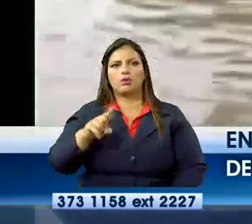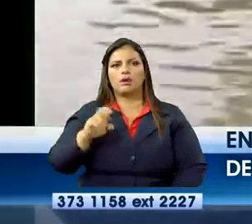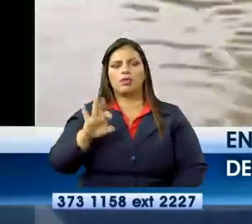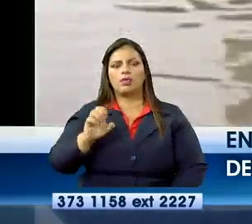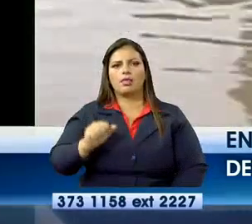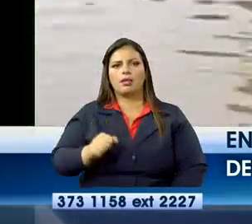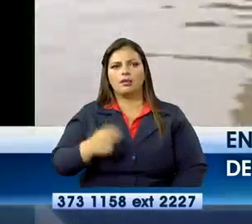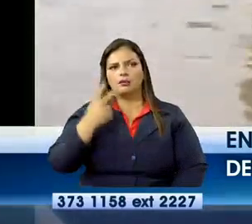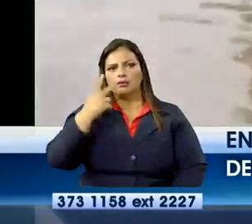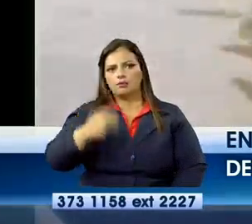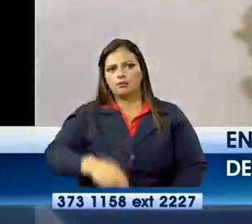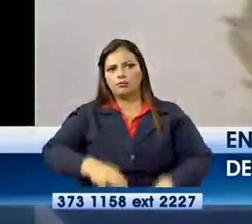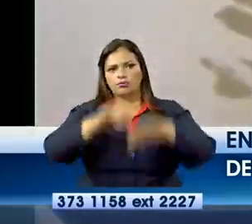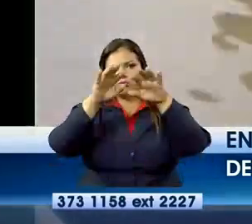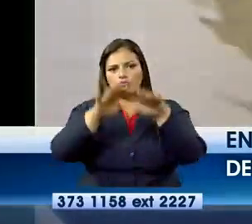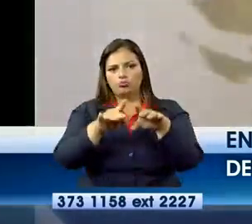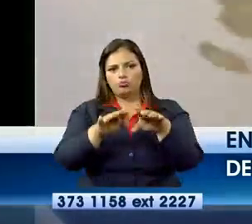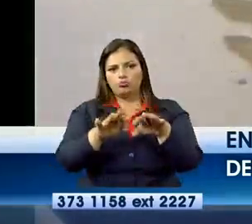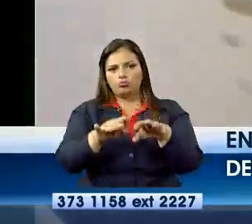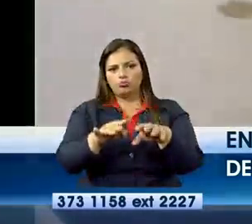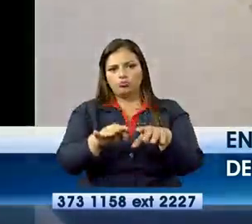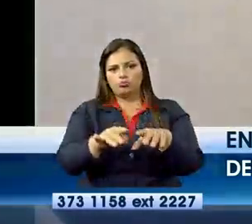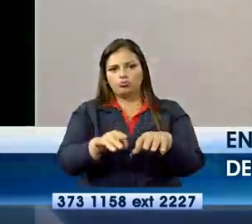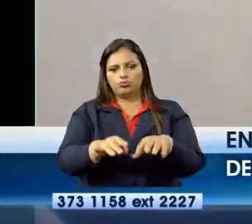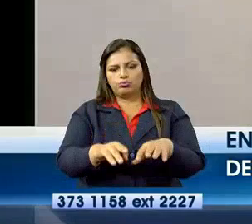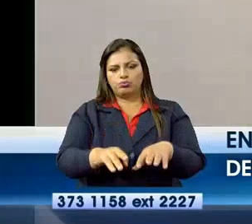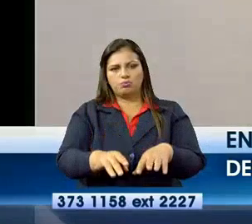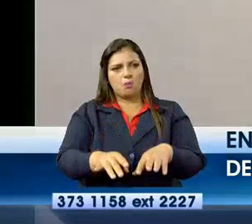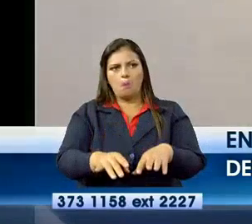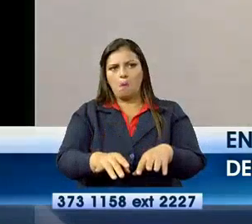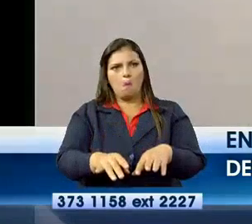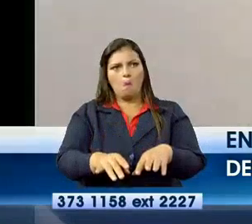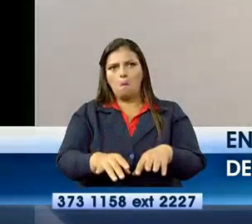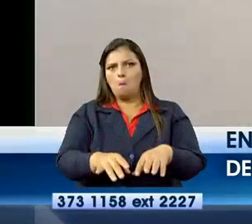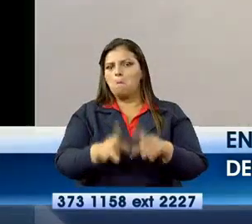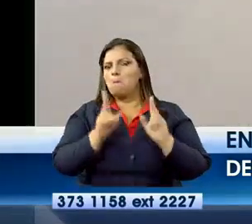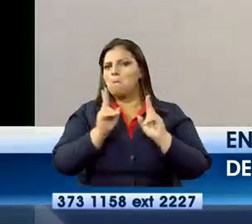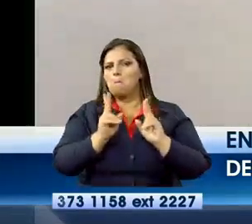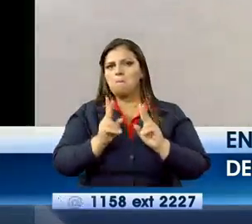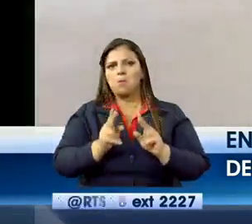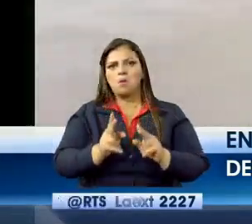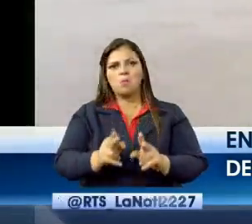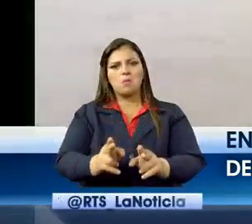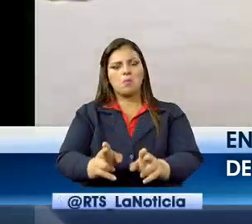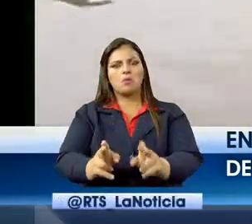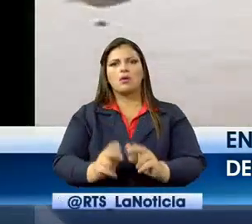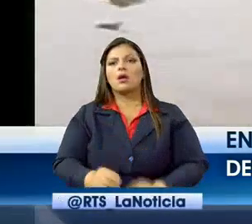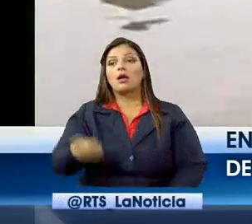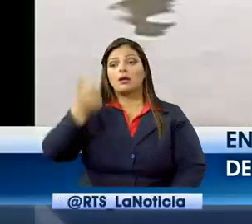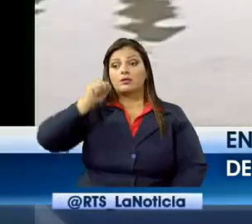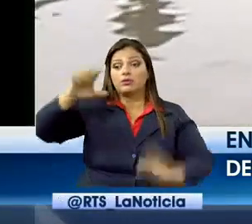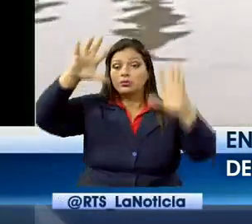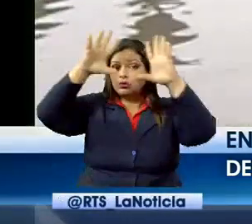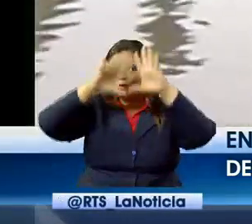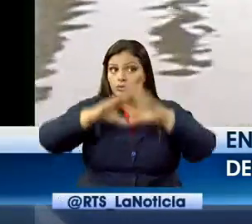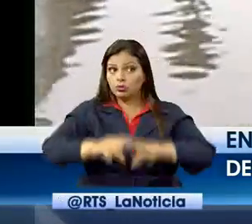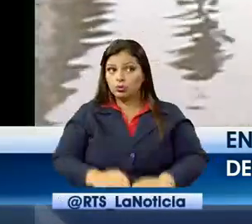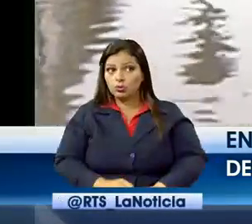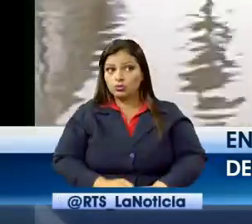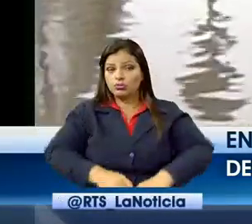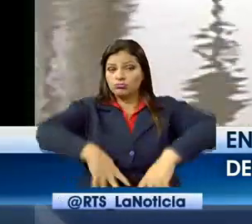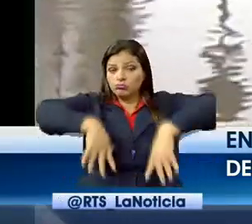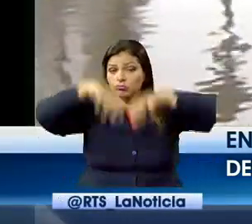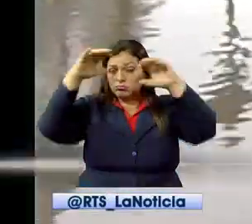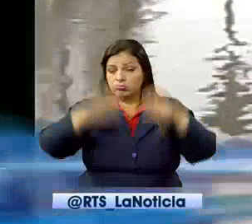menos nos estamos dando cuenta. Esta inundación empezó desde la noche de ayer, con la lluvia fuerte que cayó sobre el norte de la ciudad, y